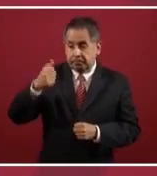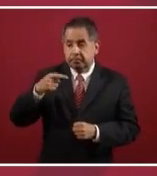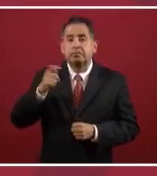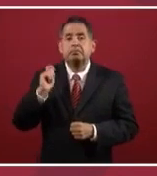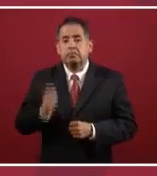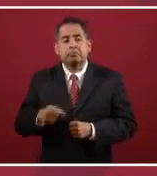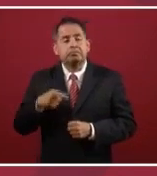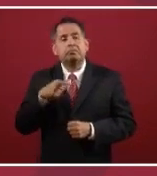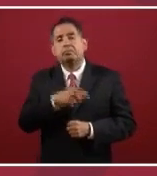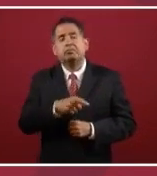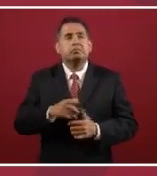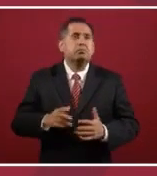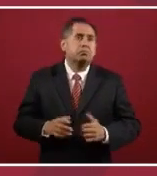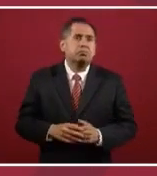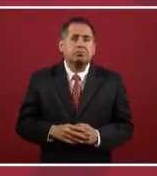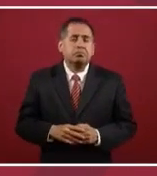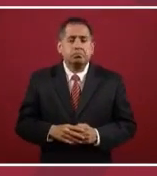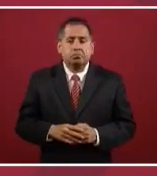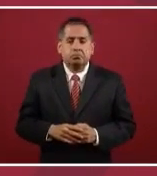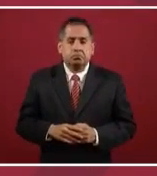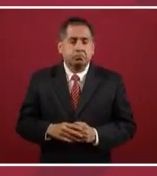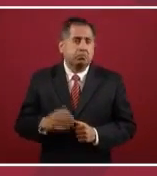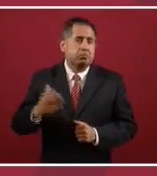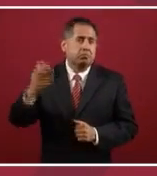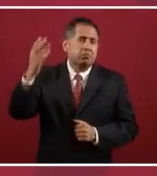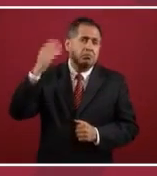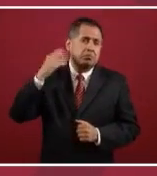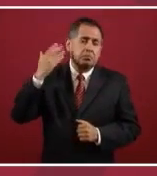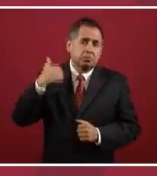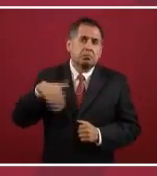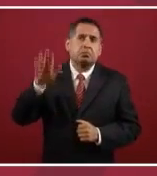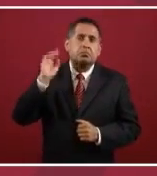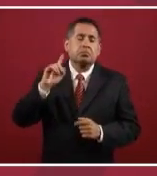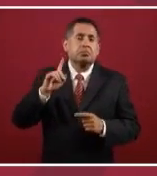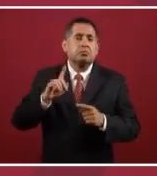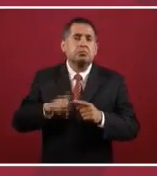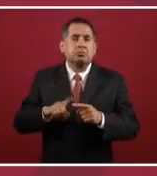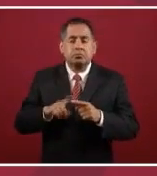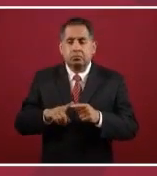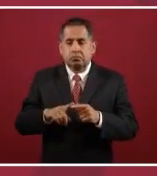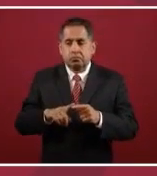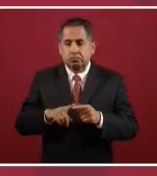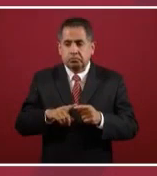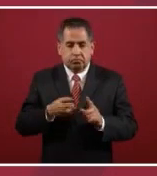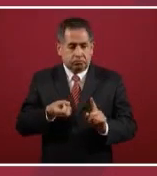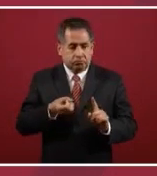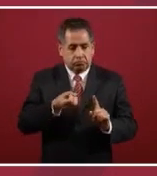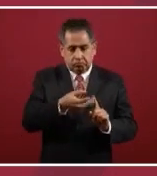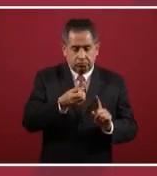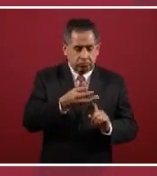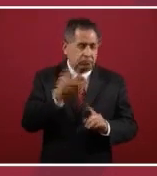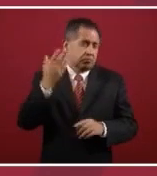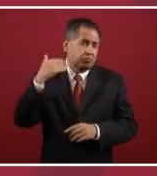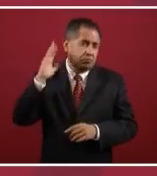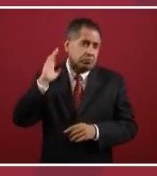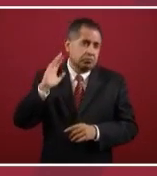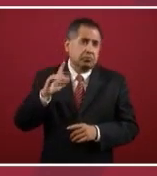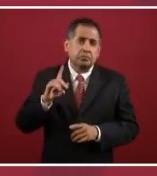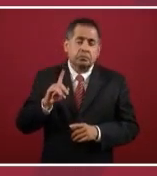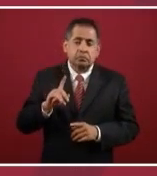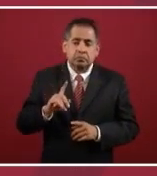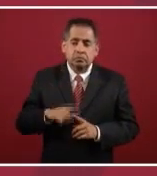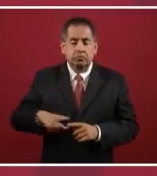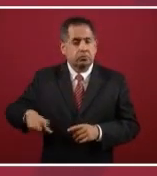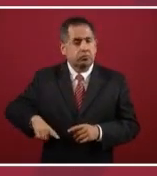desde que se creó este estímulo durante